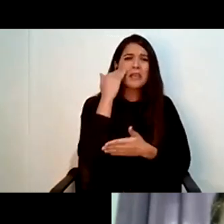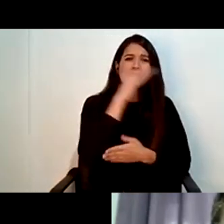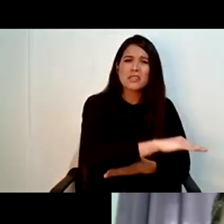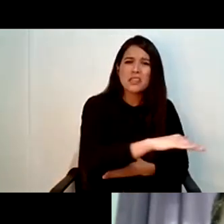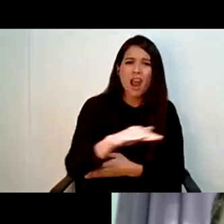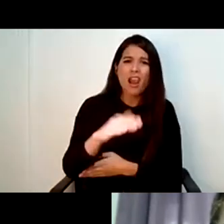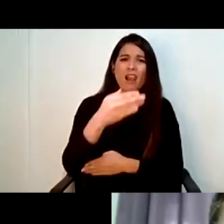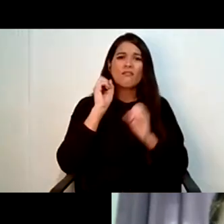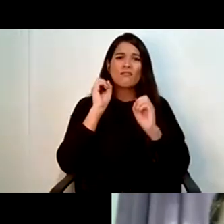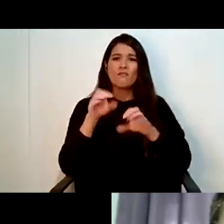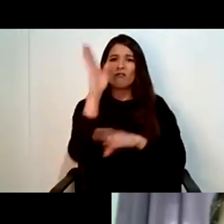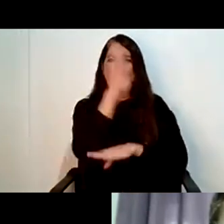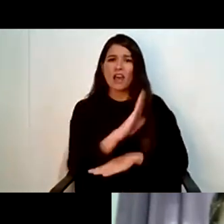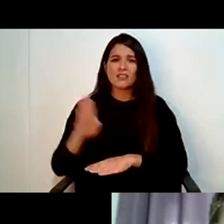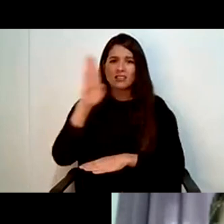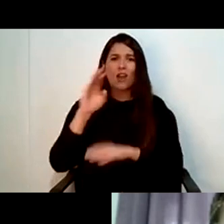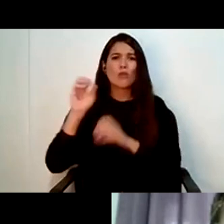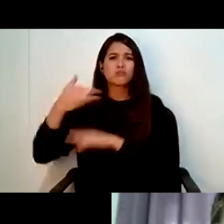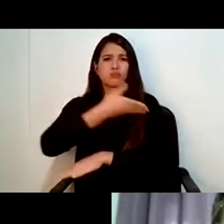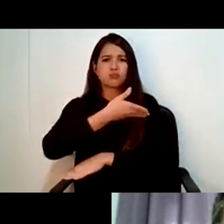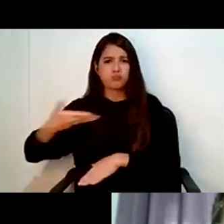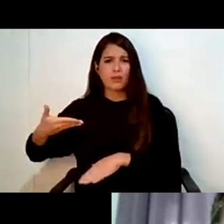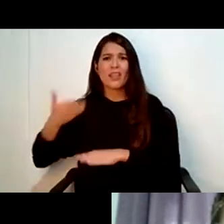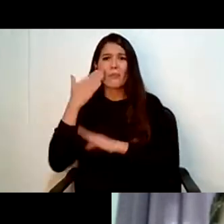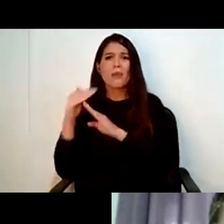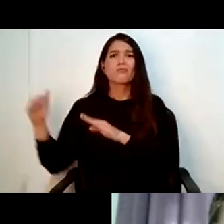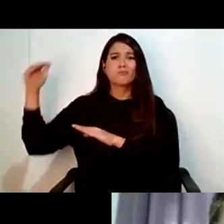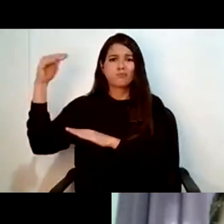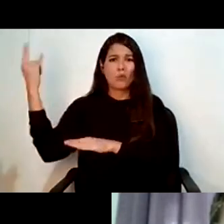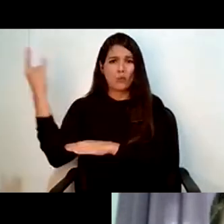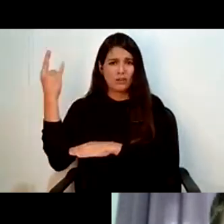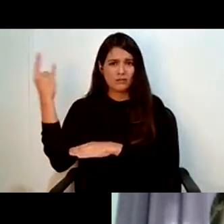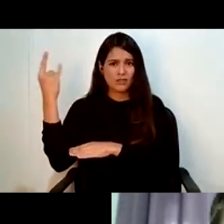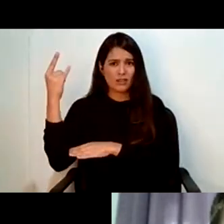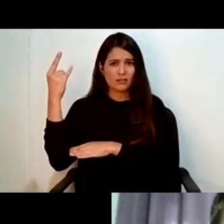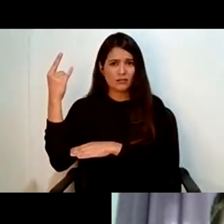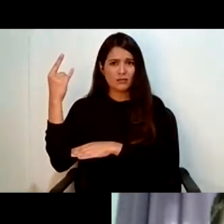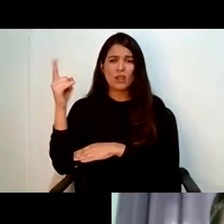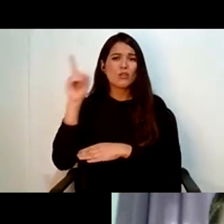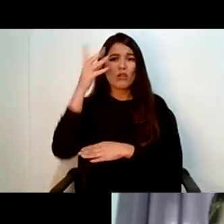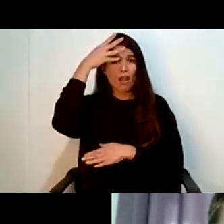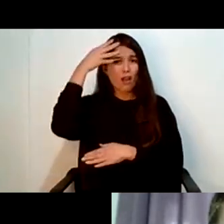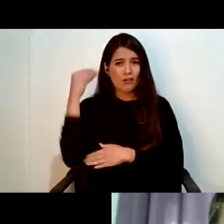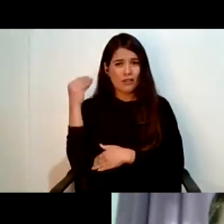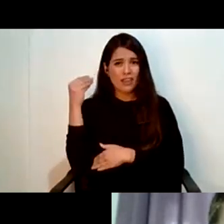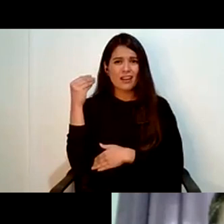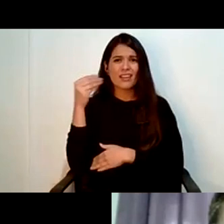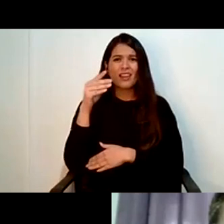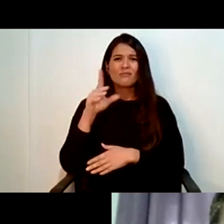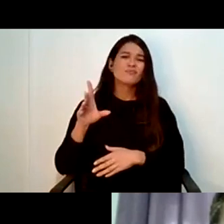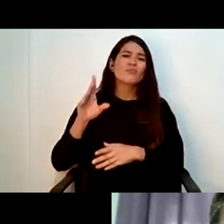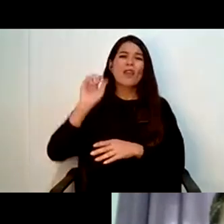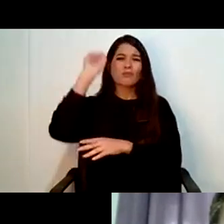o media, sino que también de la enseñanza superior. No olvidemos que la condición del